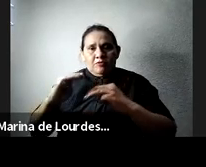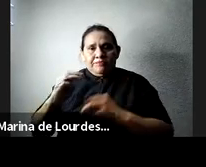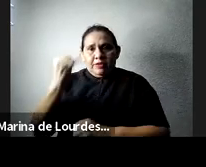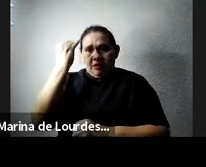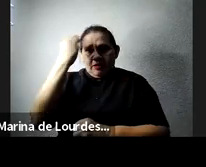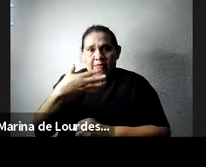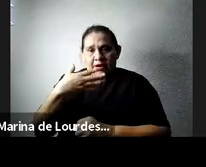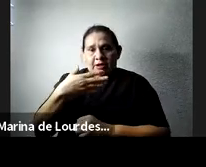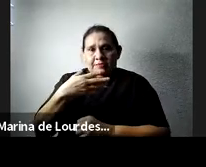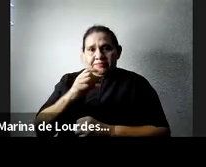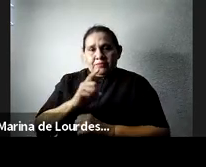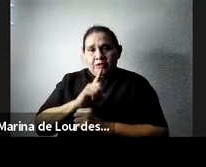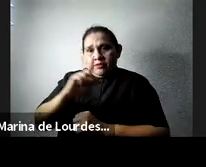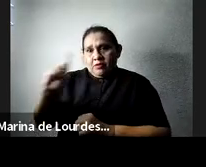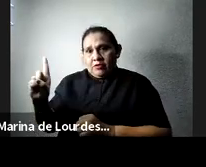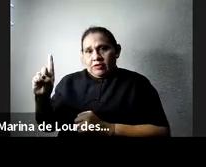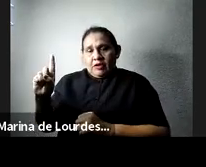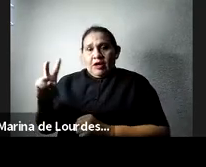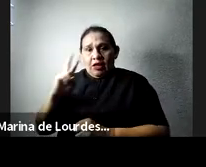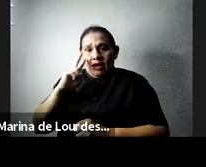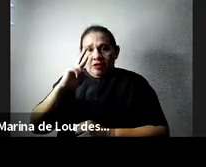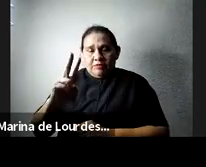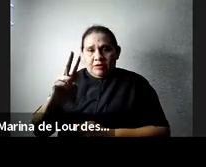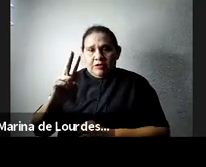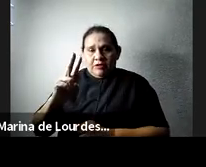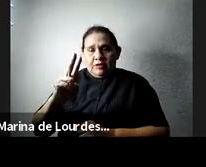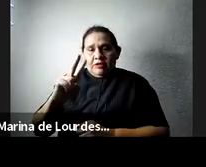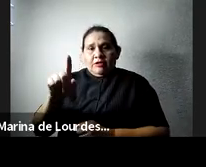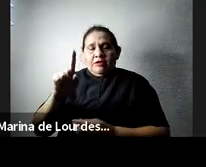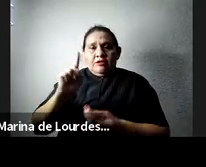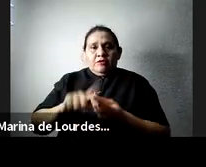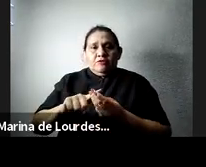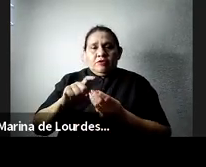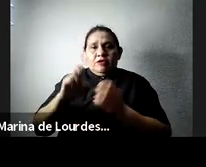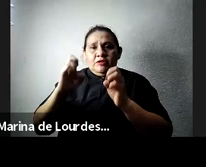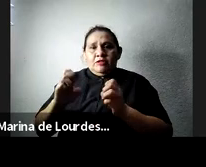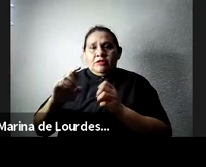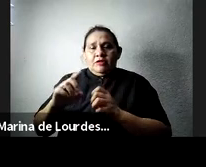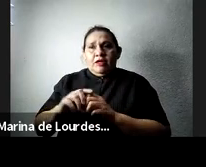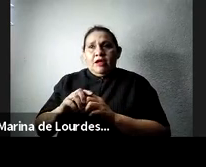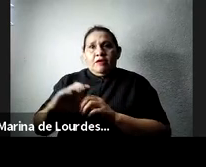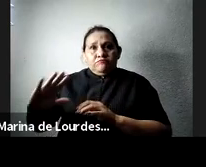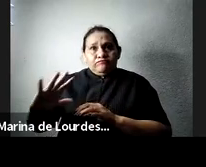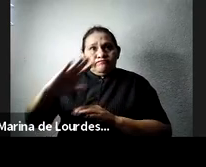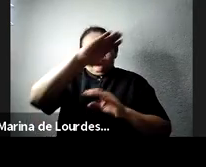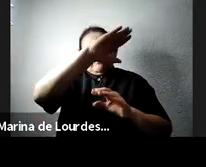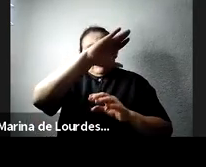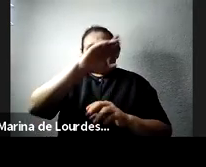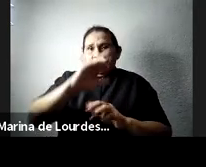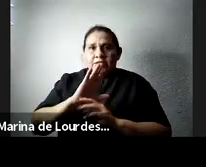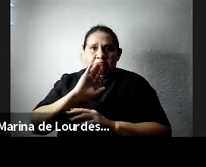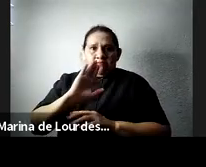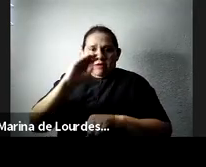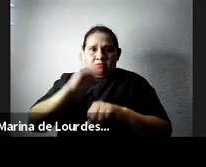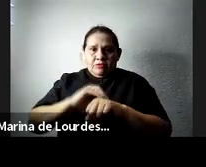la tercera imagen, ahí se ve que la ubicación de la rampa está mal puesta, está desfasada, que